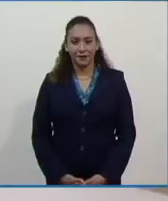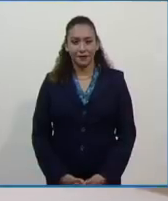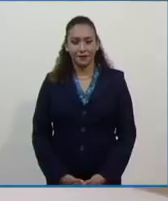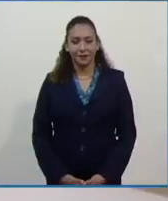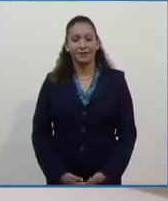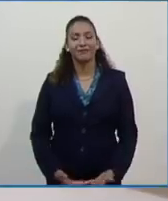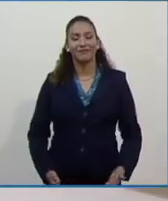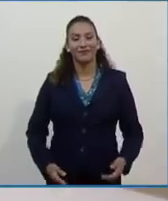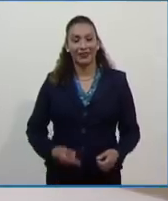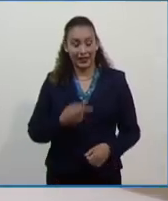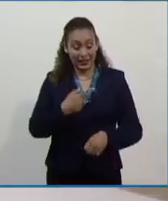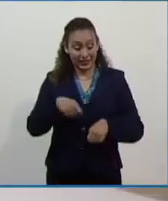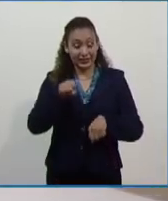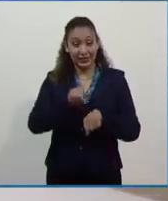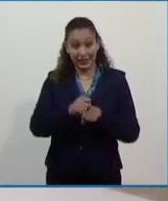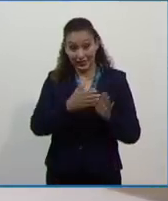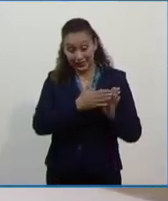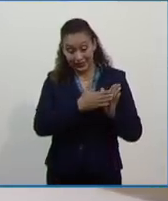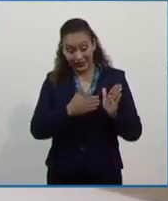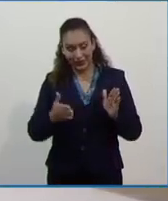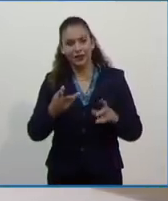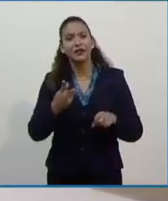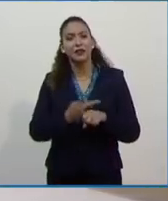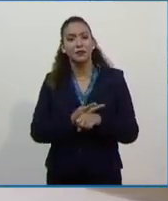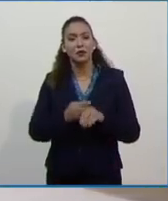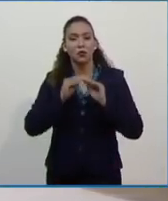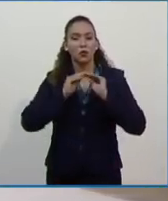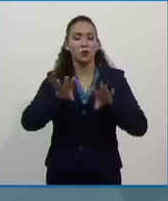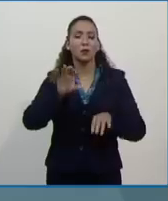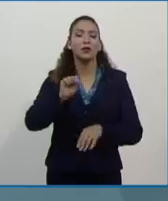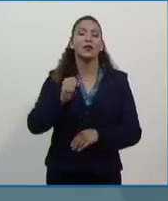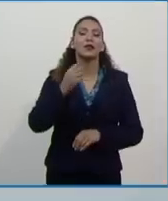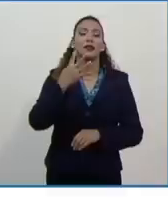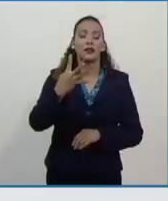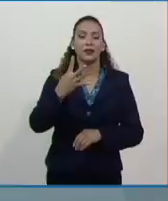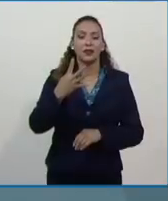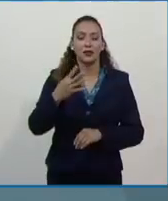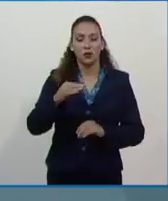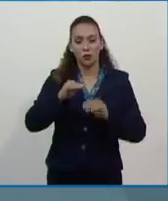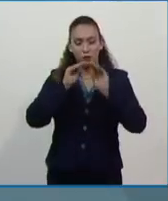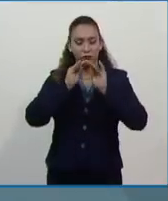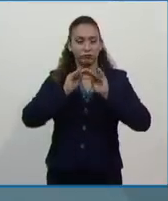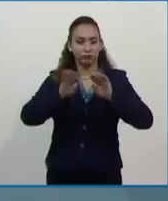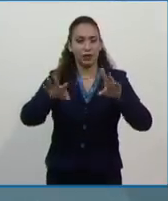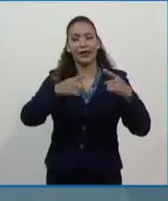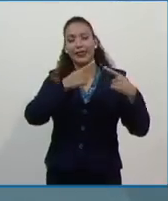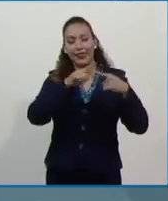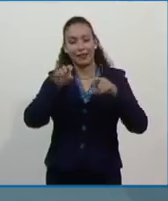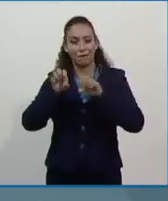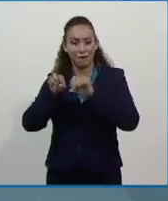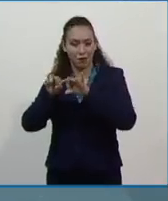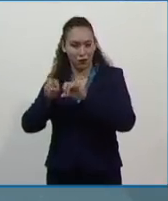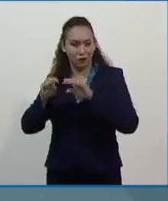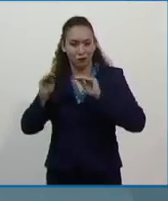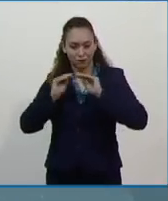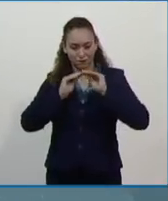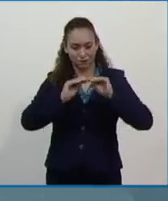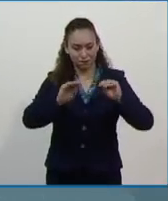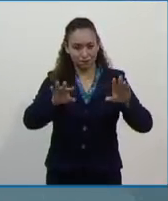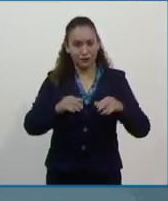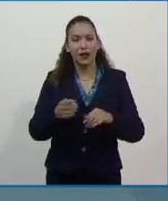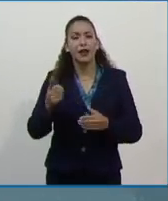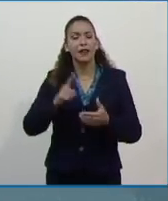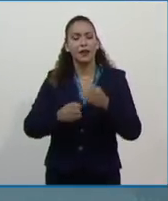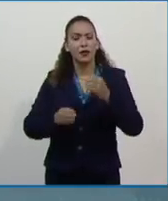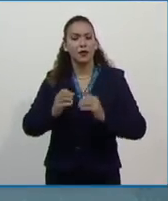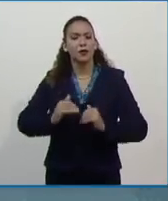Y en el semanario judicial de esta semana se publicaron 64 criterios de diversos órganos jurisdiccionales federales. De la Suprema